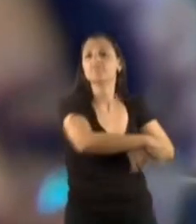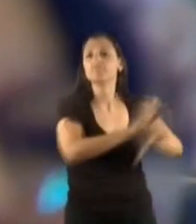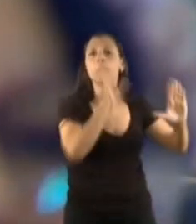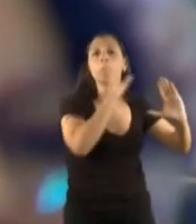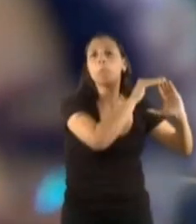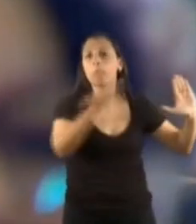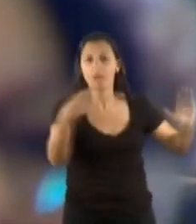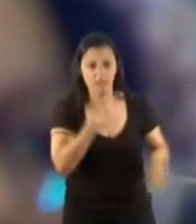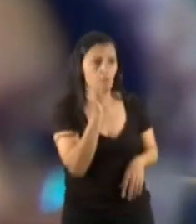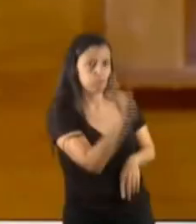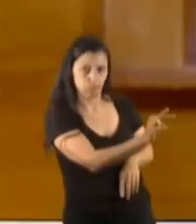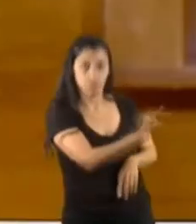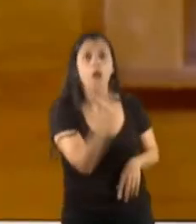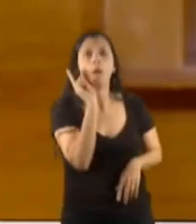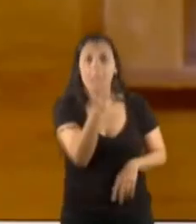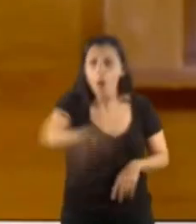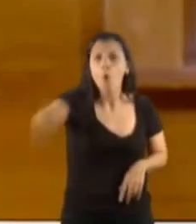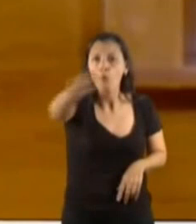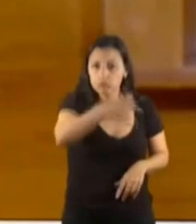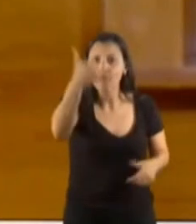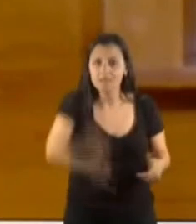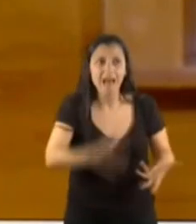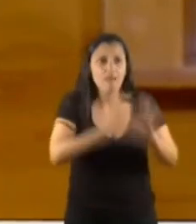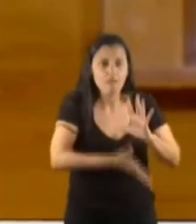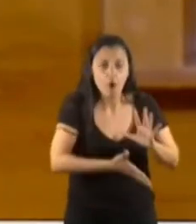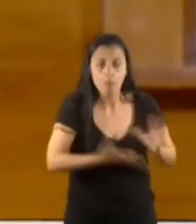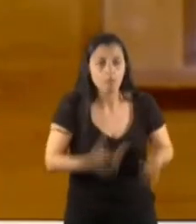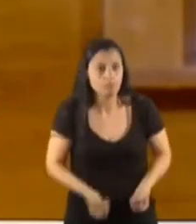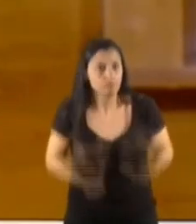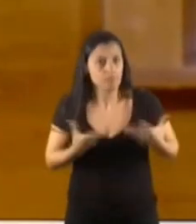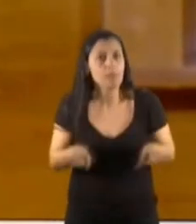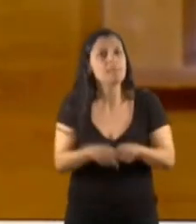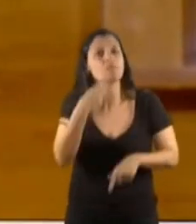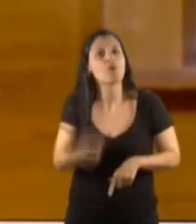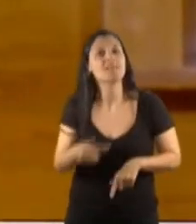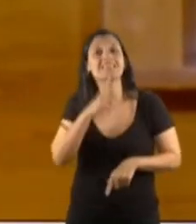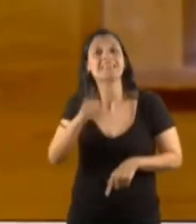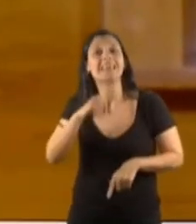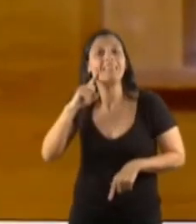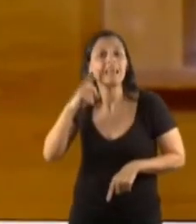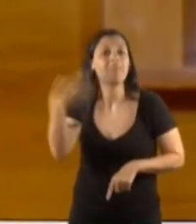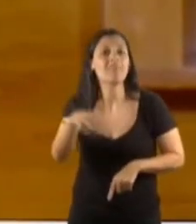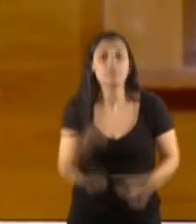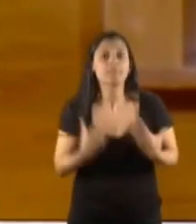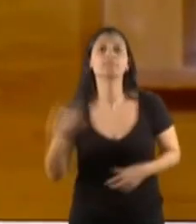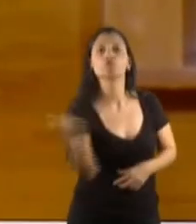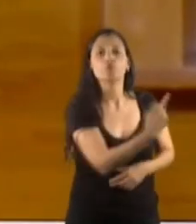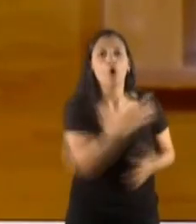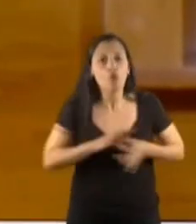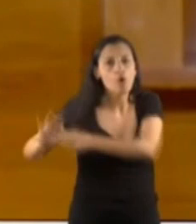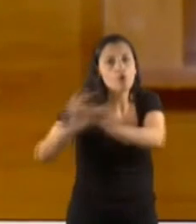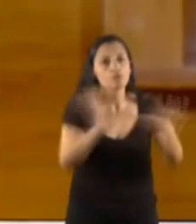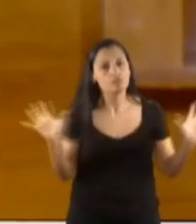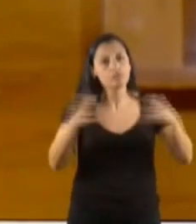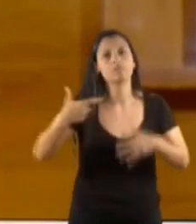y los he visto reaccionar y esa reacción como decía Tati Debería ser una reacción colectiva de toda la sociedad